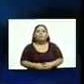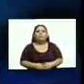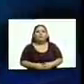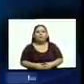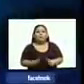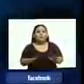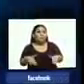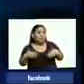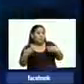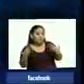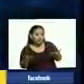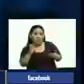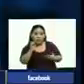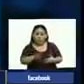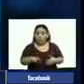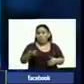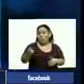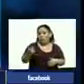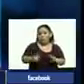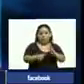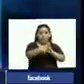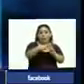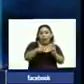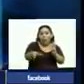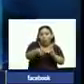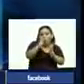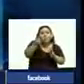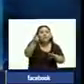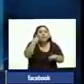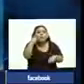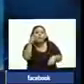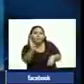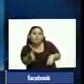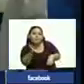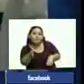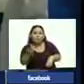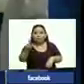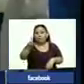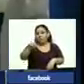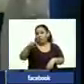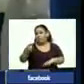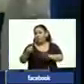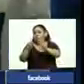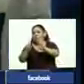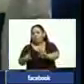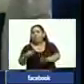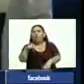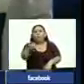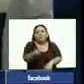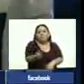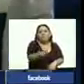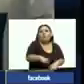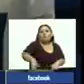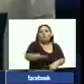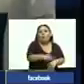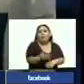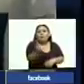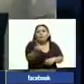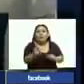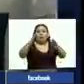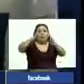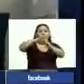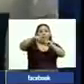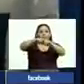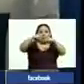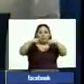La policía capturó a tres supuestos asaltantes de pasajeros de un autobús de la Ruta 106. El hecho ocurrió en la zona de la Basílica de